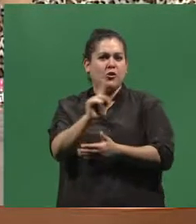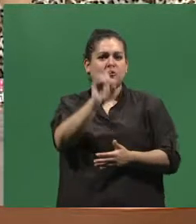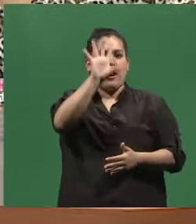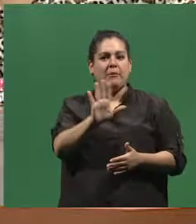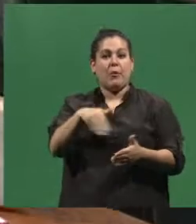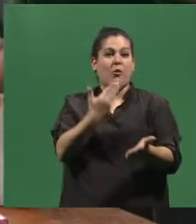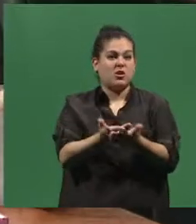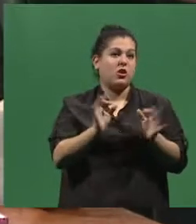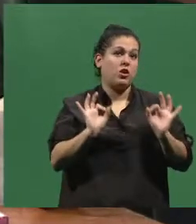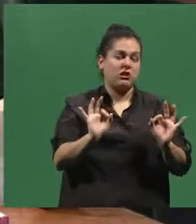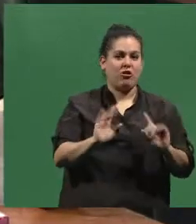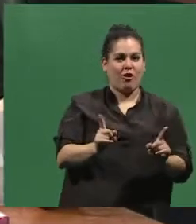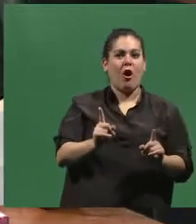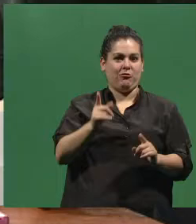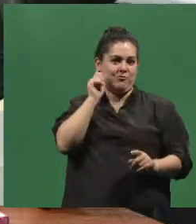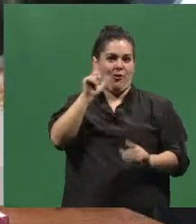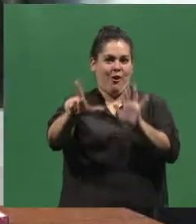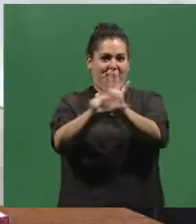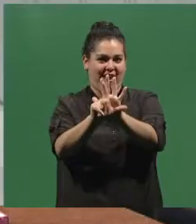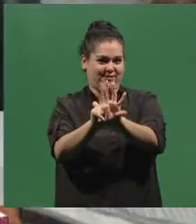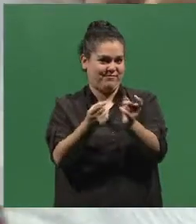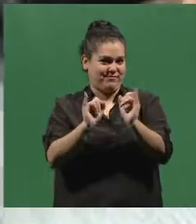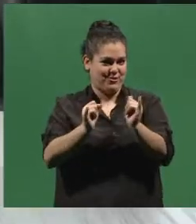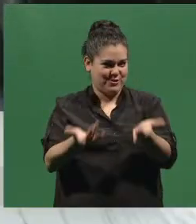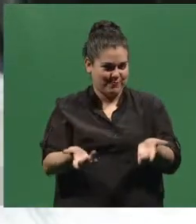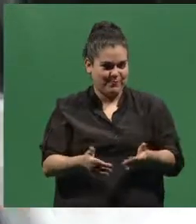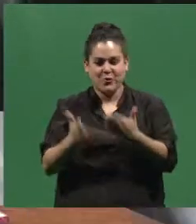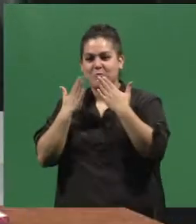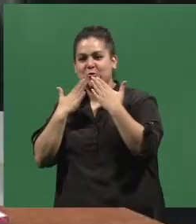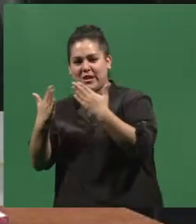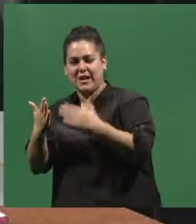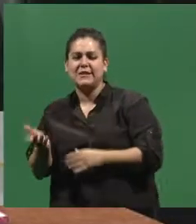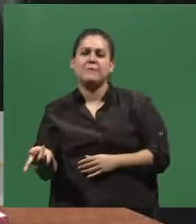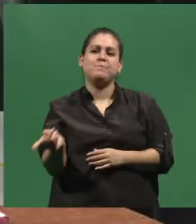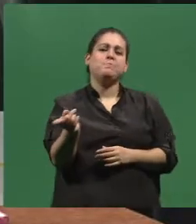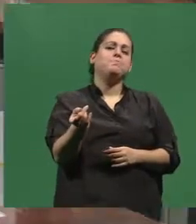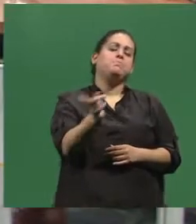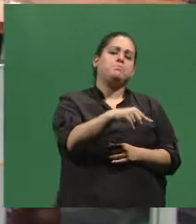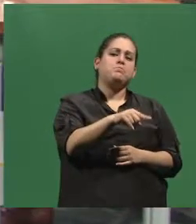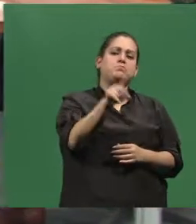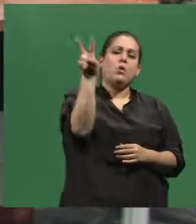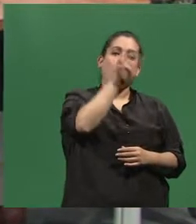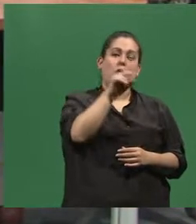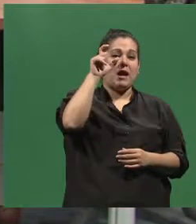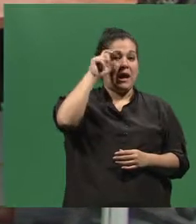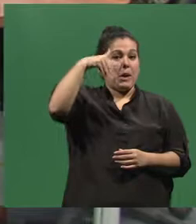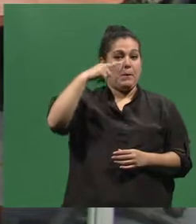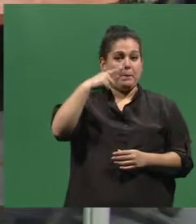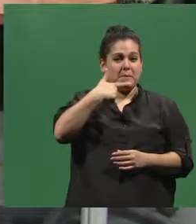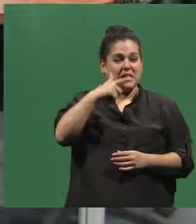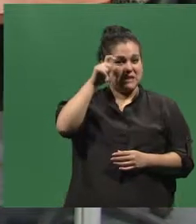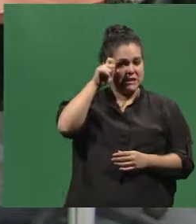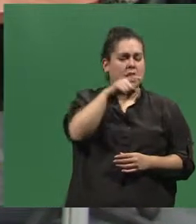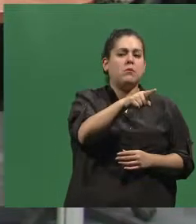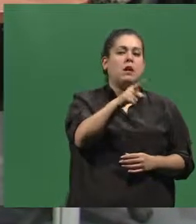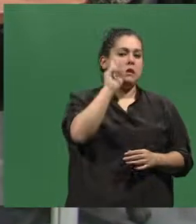sean proyectos, sino que se transformen en ley. Muchas gracias, Andrea. Bueno, Emilce, sabemos que este proyecto, bueno, fue representado por la